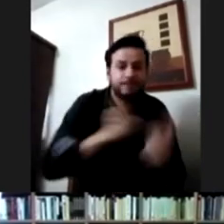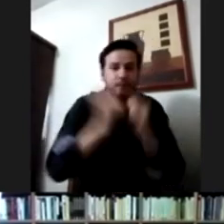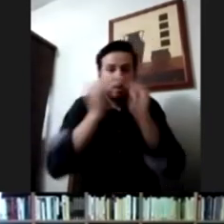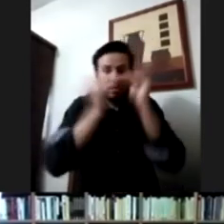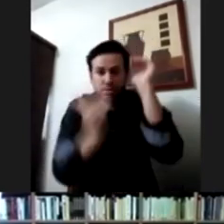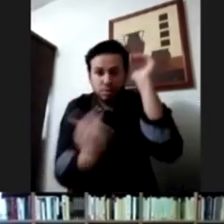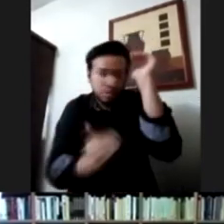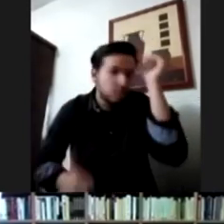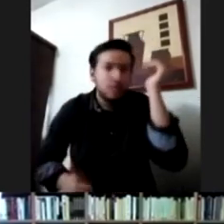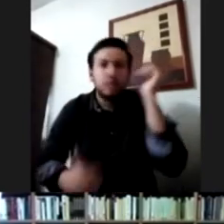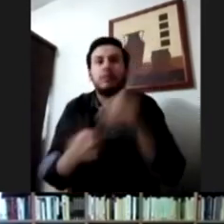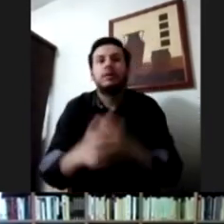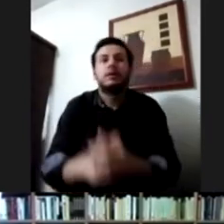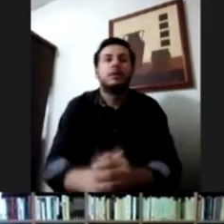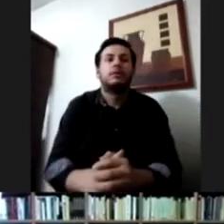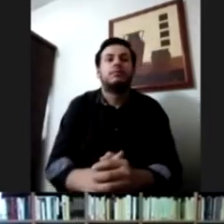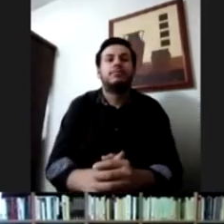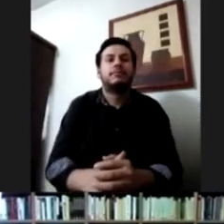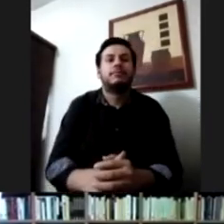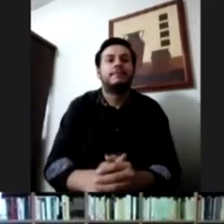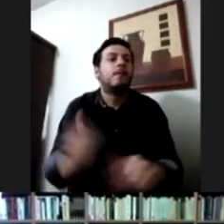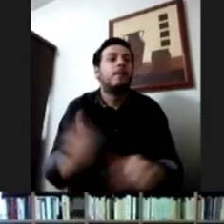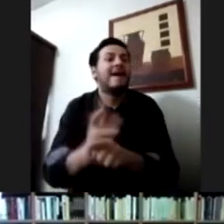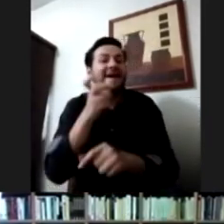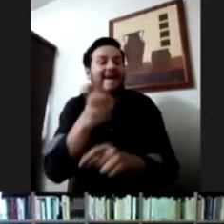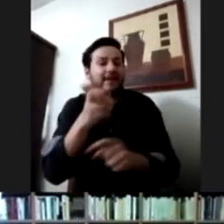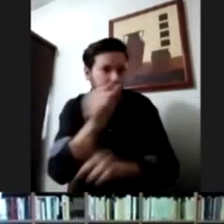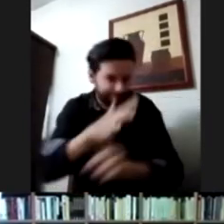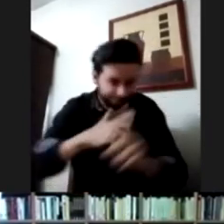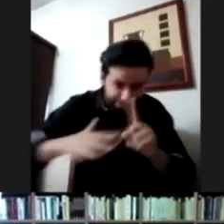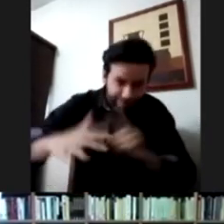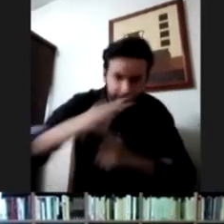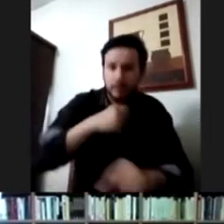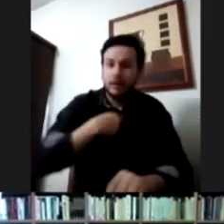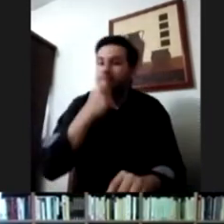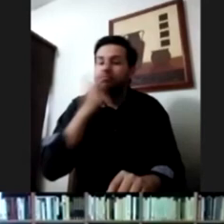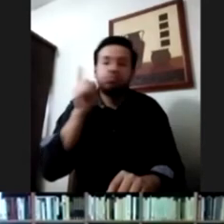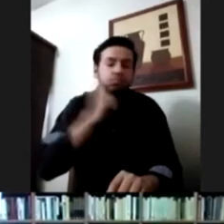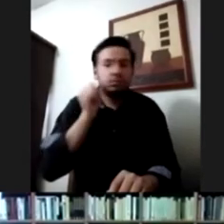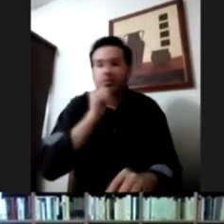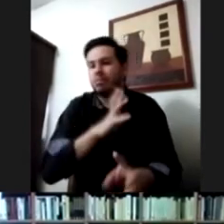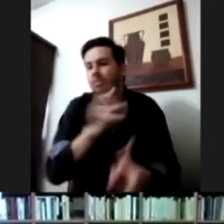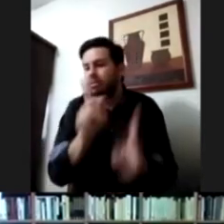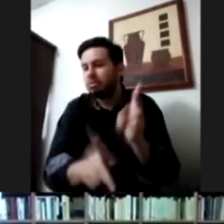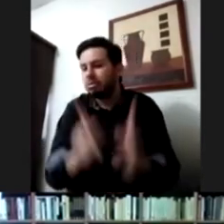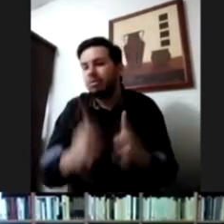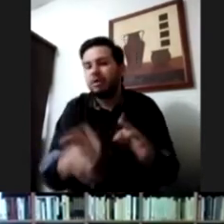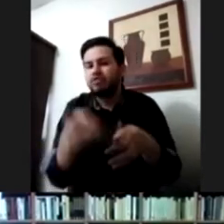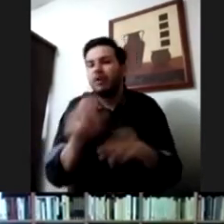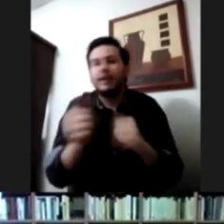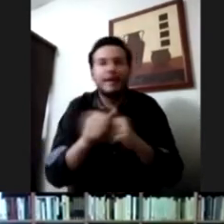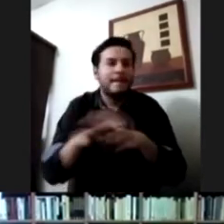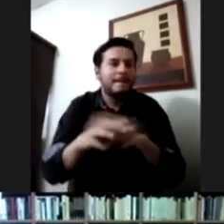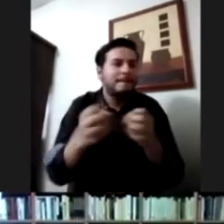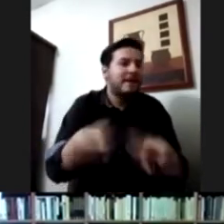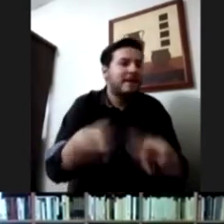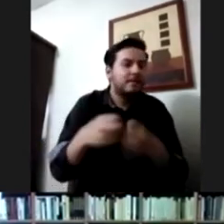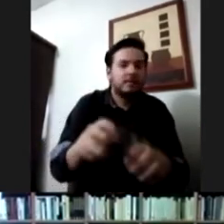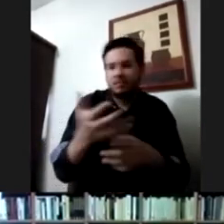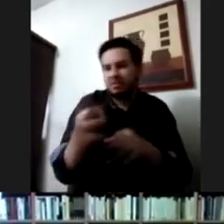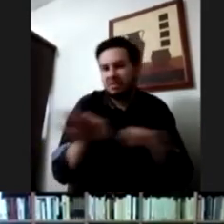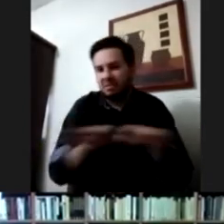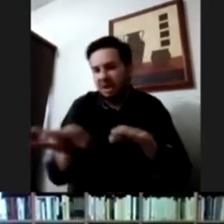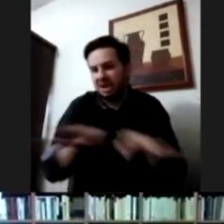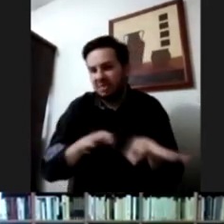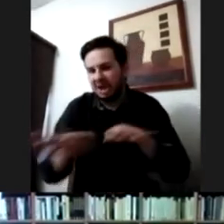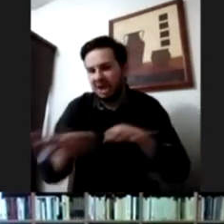ampliar en estos contextos. Las niñas y niños nos hablan pues de la pérdida de empleos, tanto de ellas y